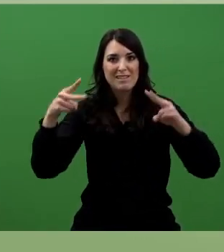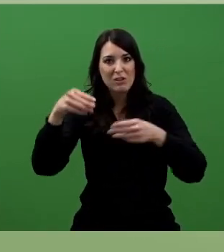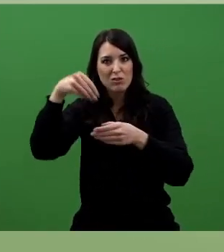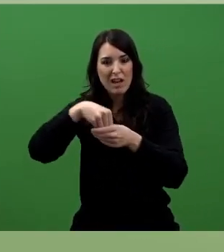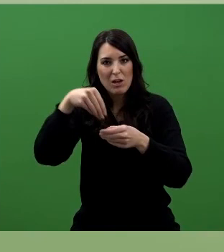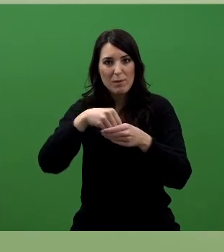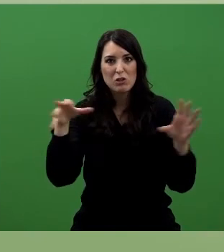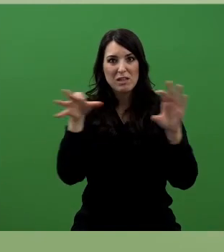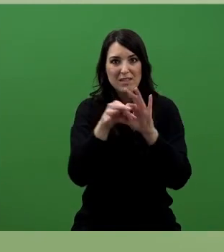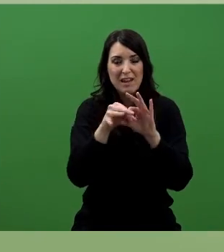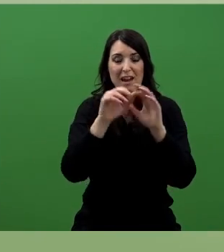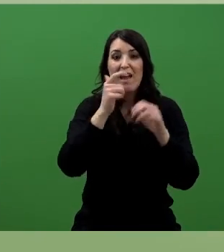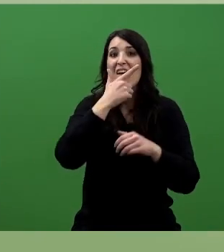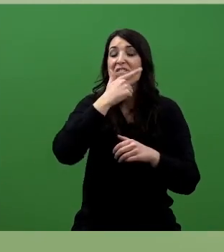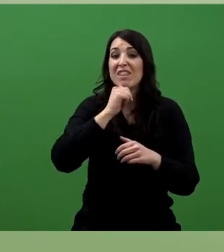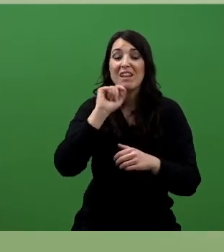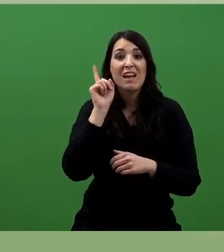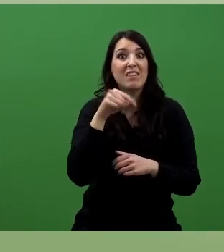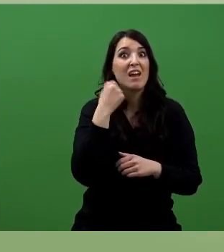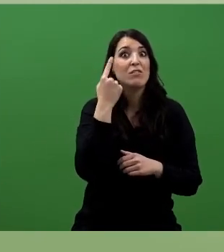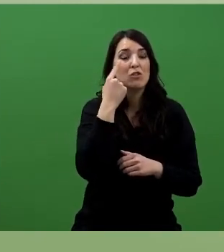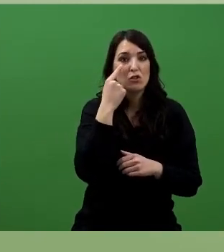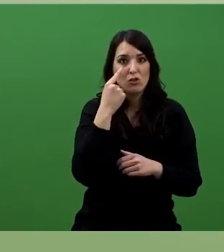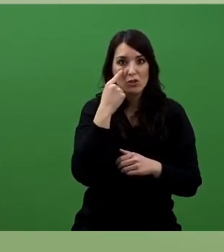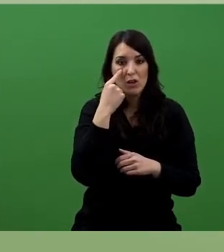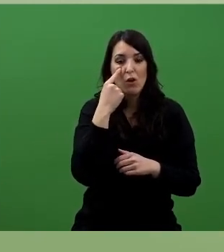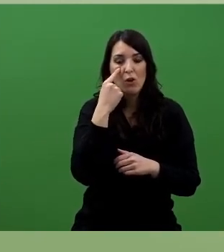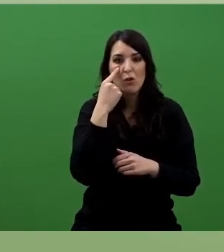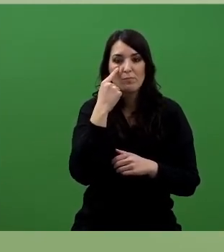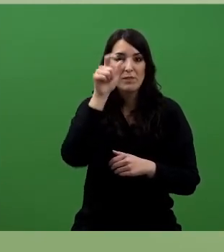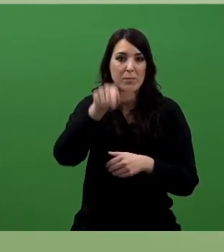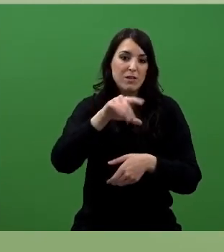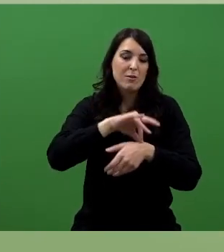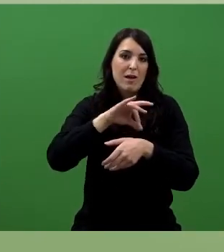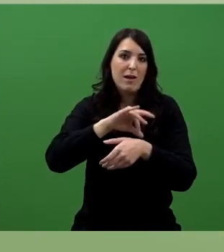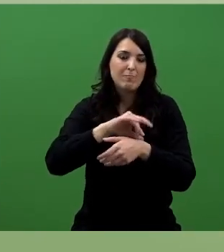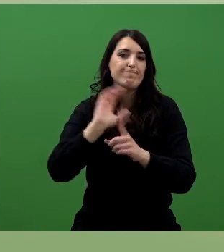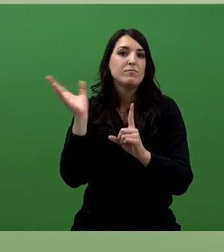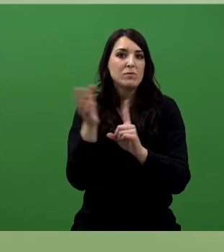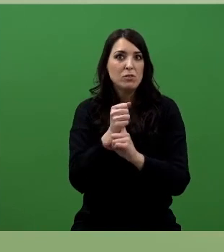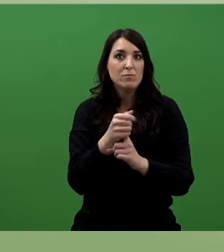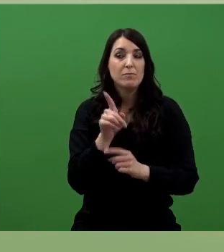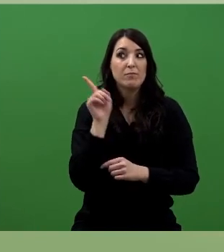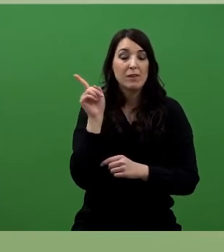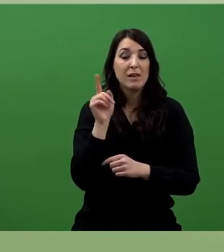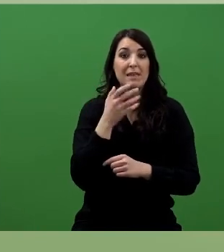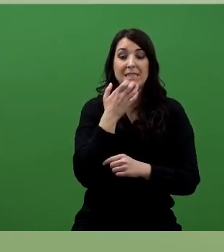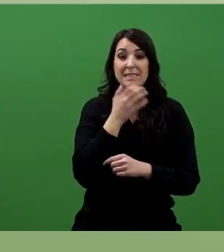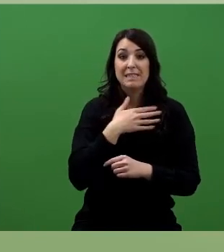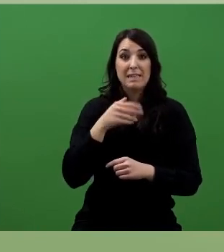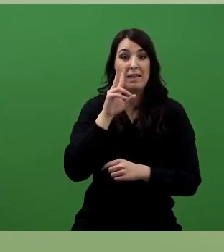facilita mucho poder llegar al diagnóstico de estos individuos. Lo voy a dejar aquí, esta diapositiva, si lo queréis